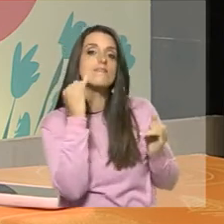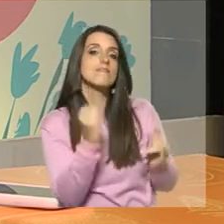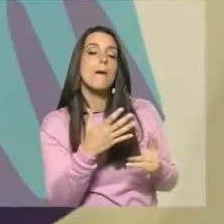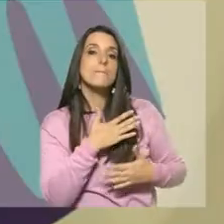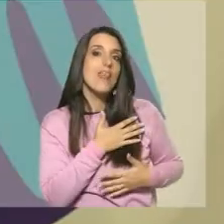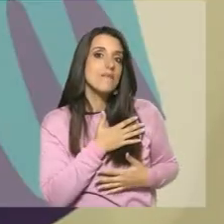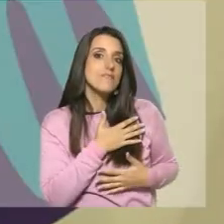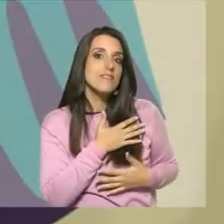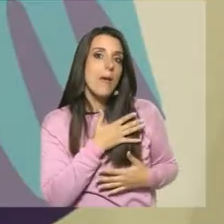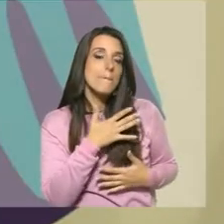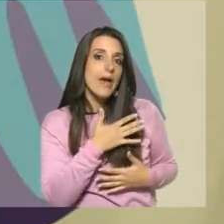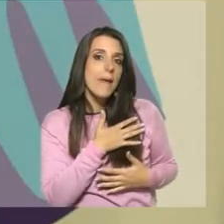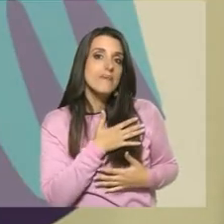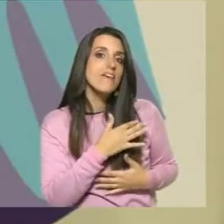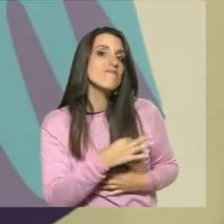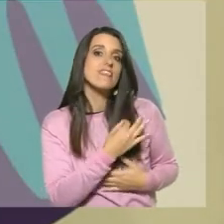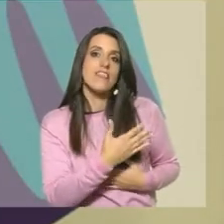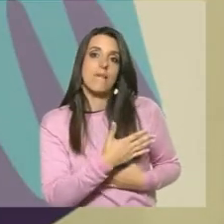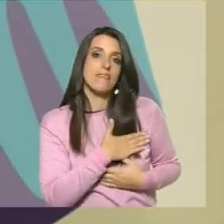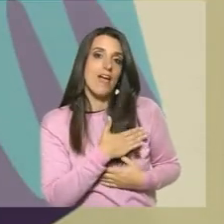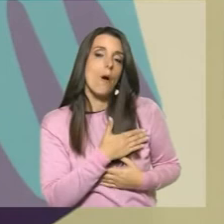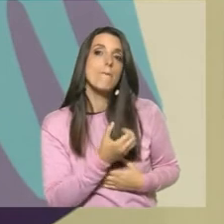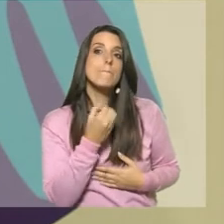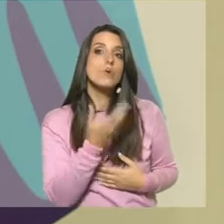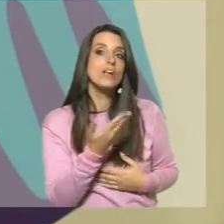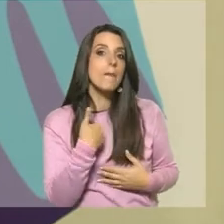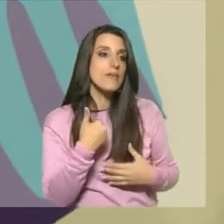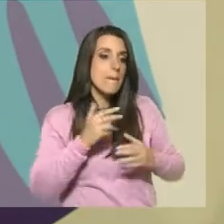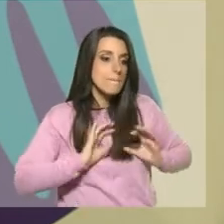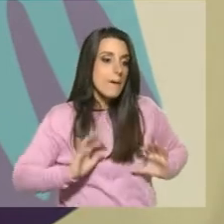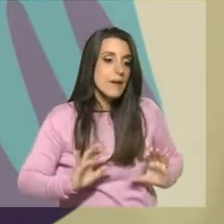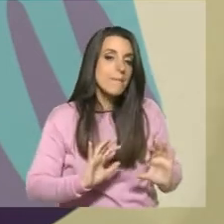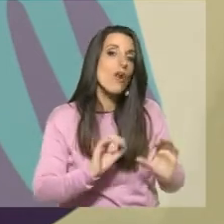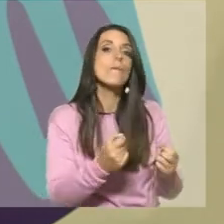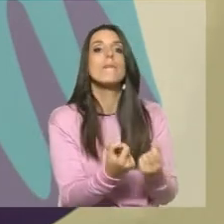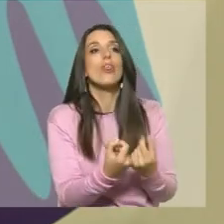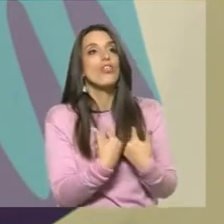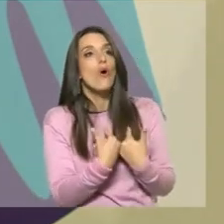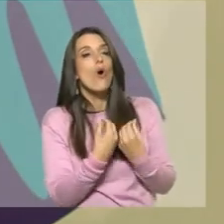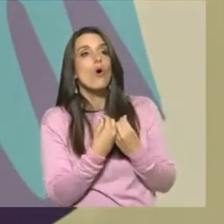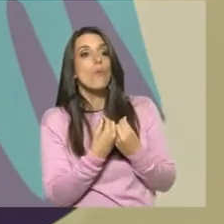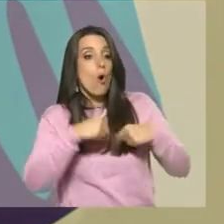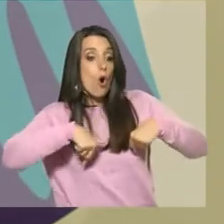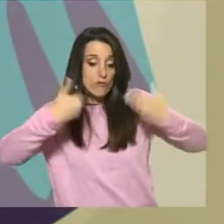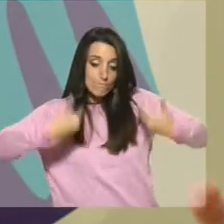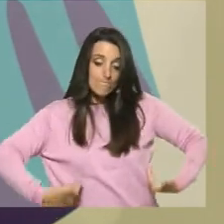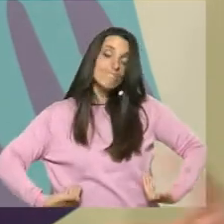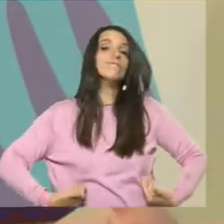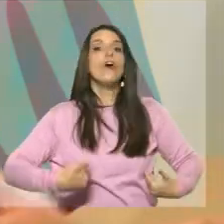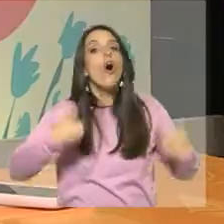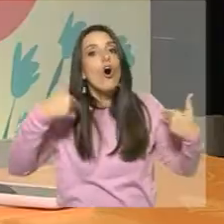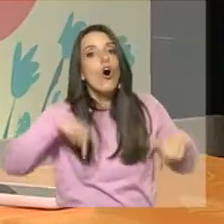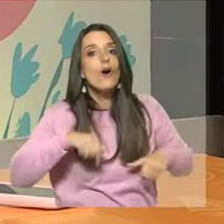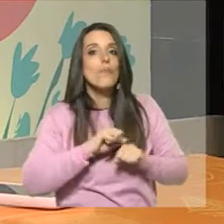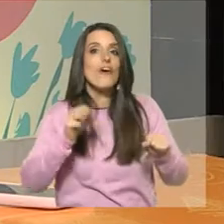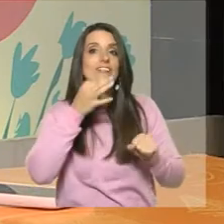mí fue mi vida eso, porque me formó, porque me dio lo que soy hoy. Claro, y hoy podemos